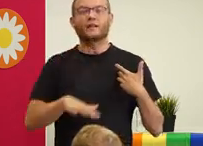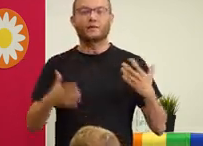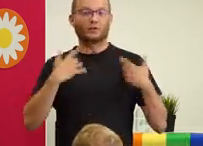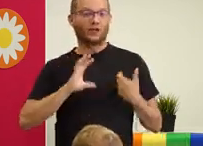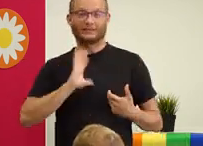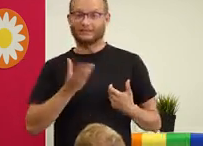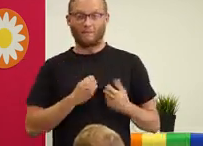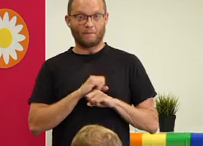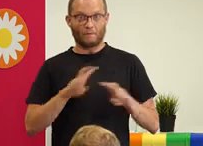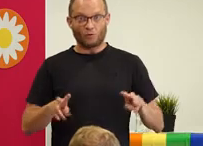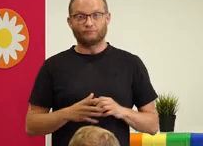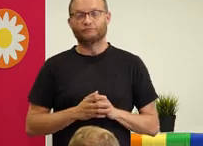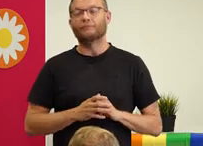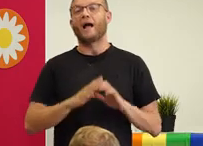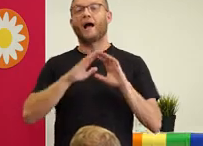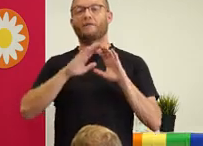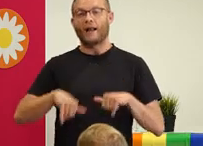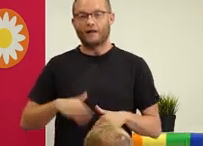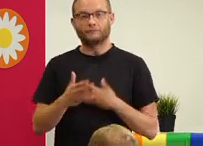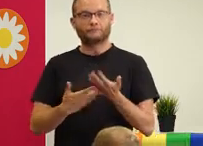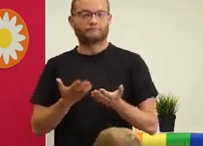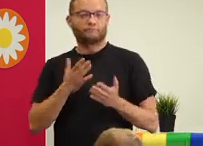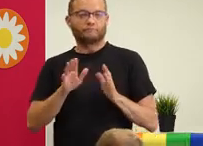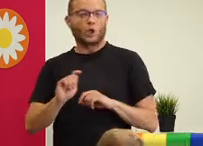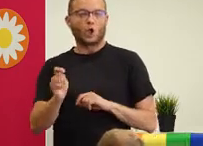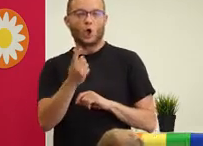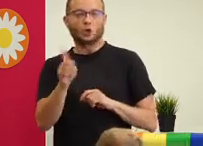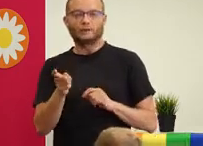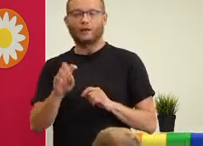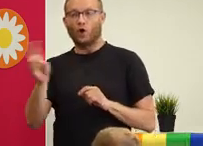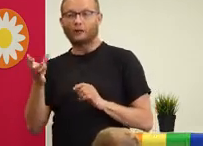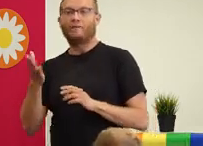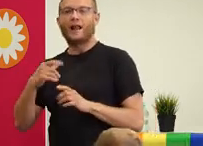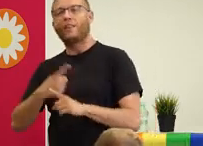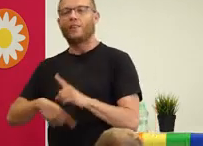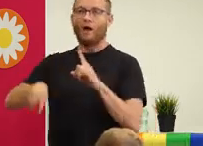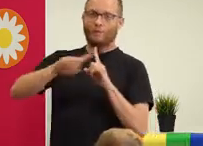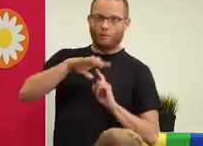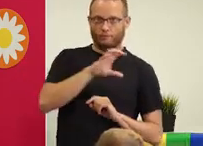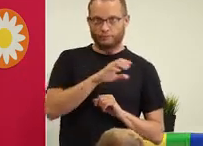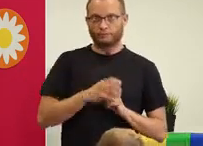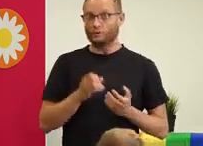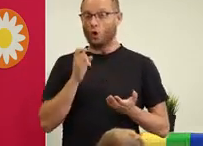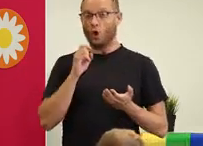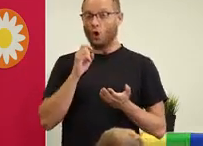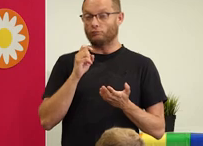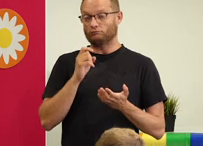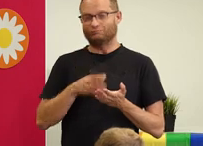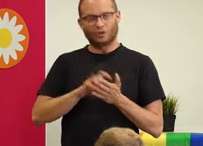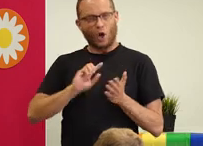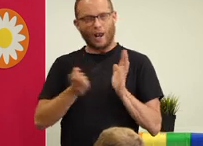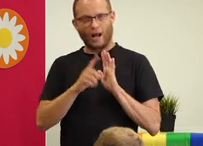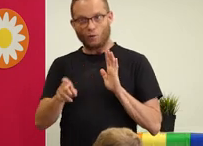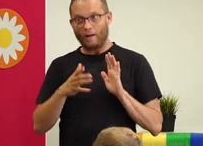personas trans. Finalmente, como no consiguen asilo en otros países, son deportados. Otra cosa que es ilegal, porque